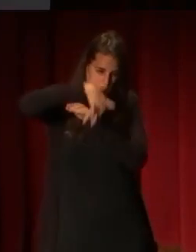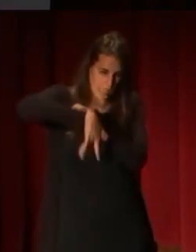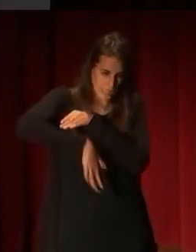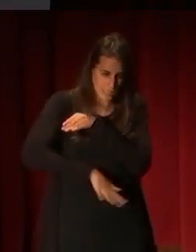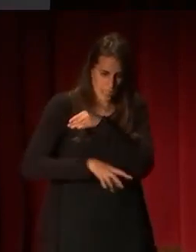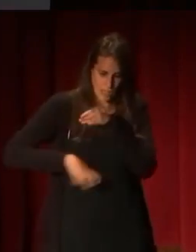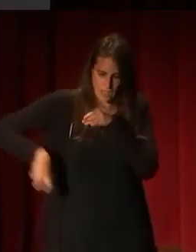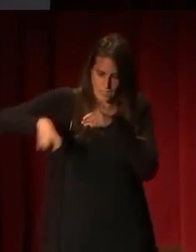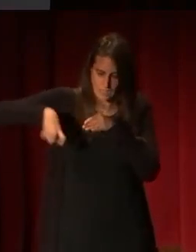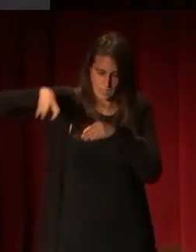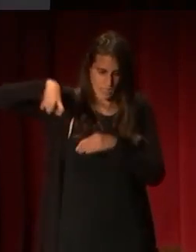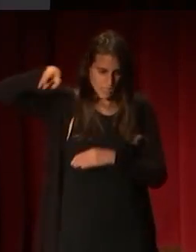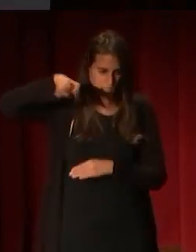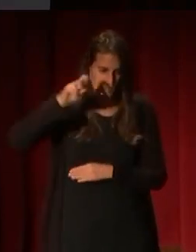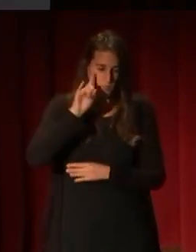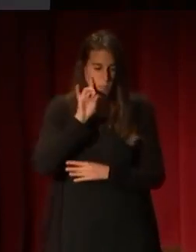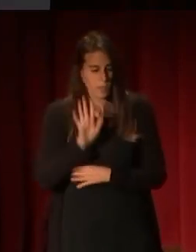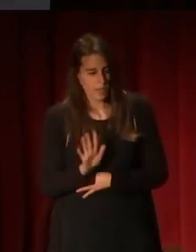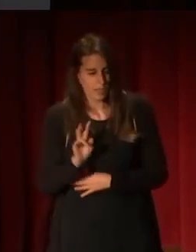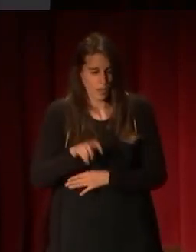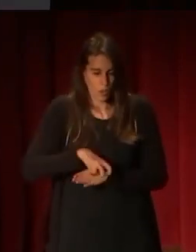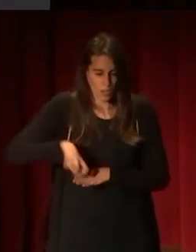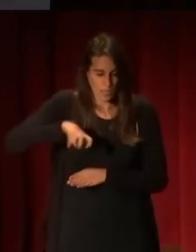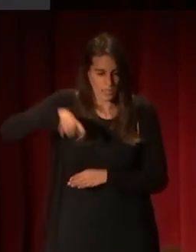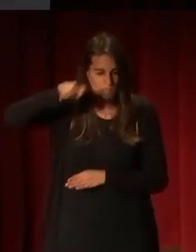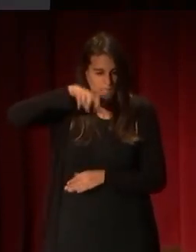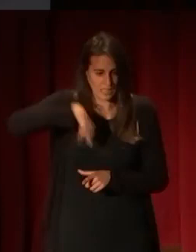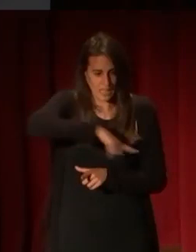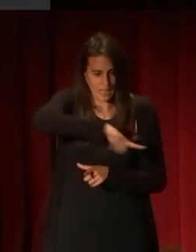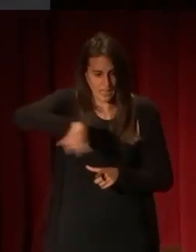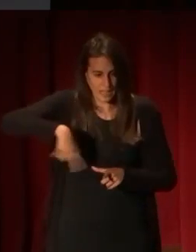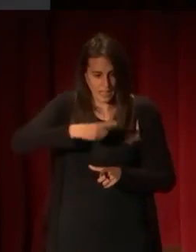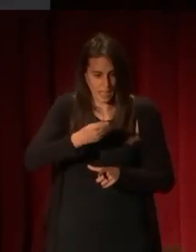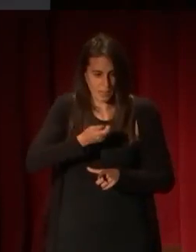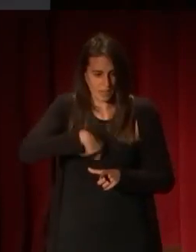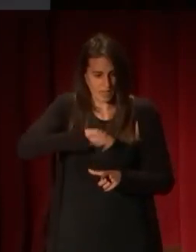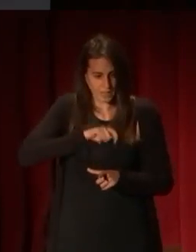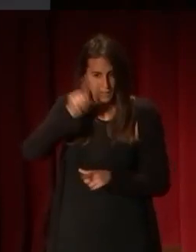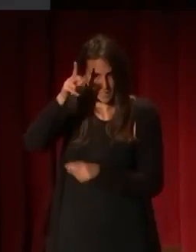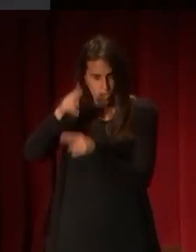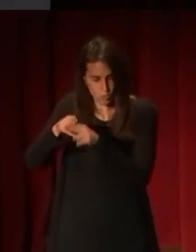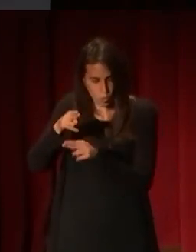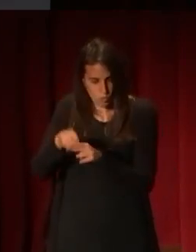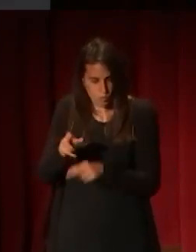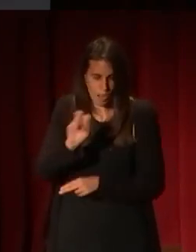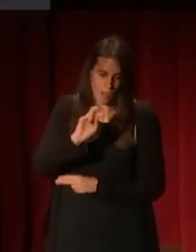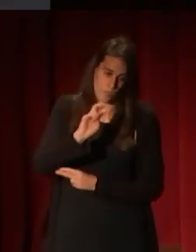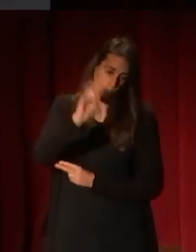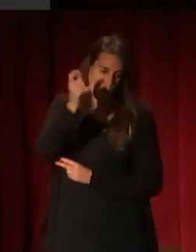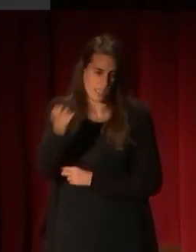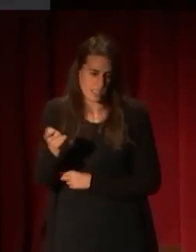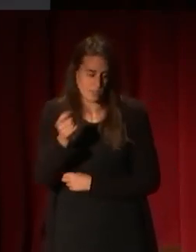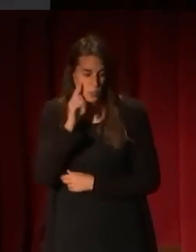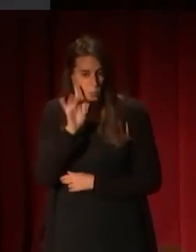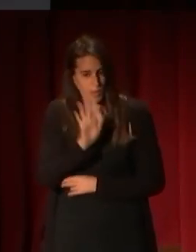escalinatas que nos recuerdan mucho las escalinatas monumentales de la plaza de españa en roma y otras similares de carácter muy